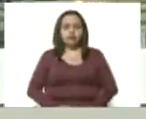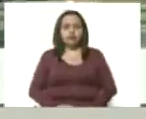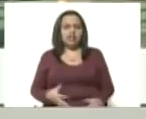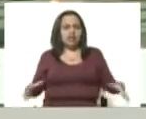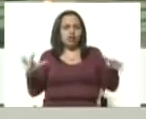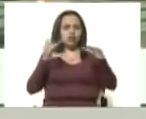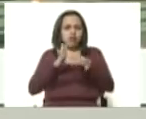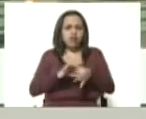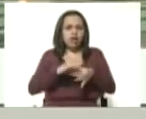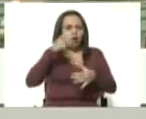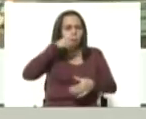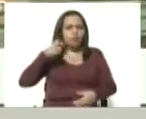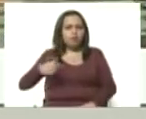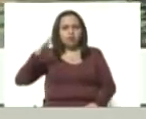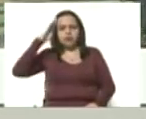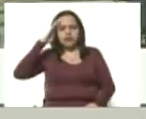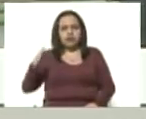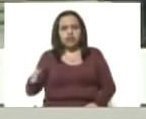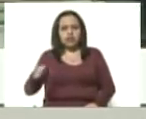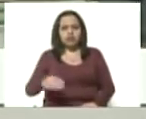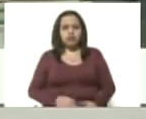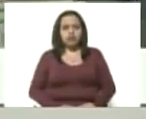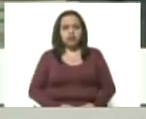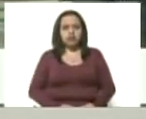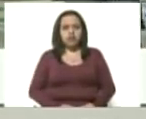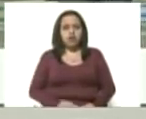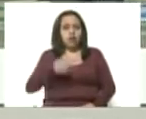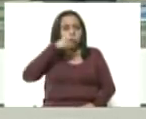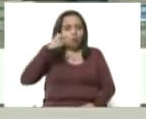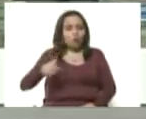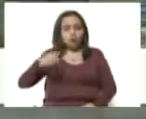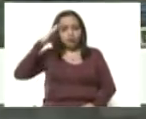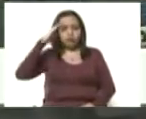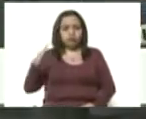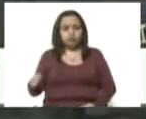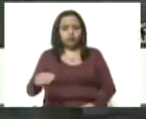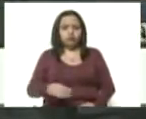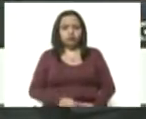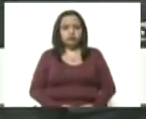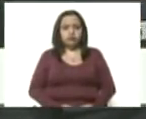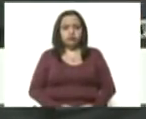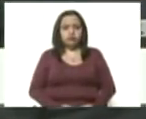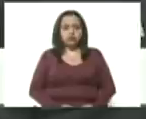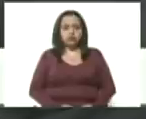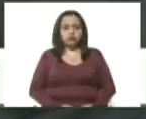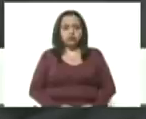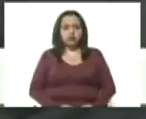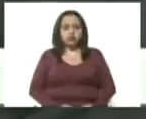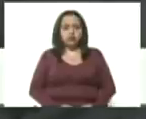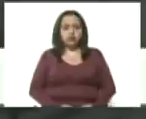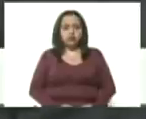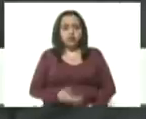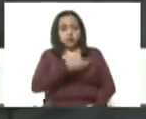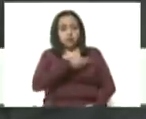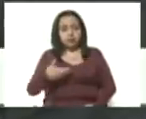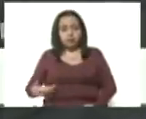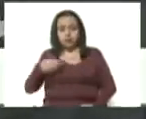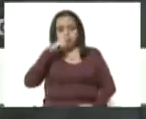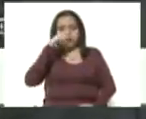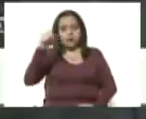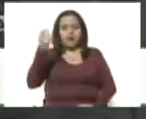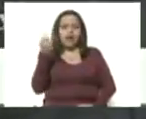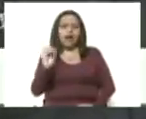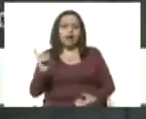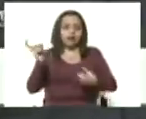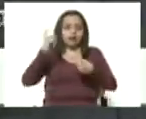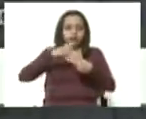unidad cívico-militar, pueblo y fuerzas armadas. Y el comandante en jefe Nicolás Maduro ha